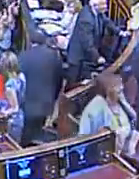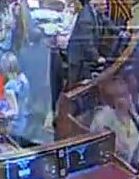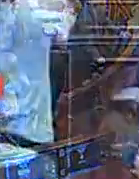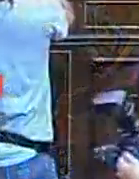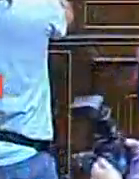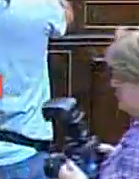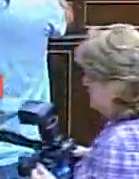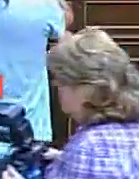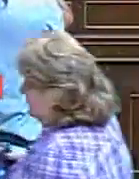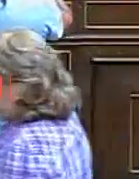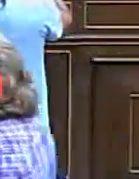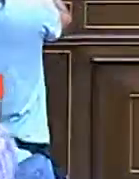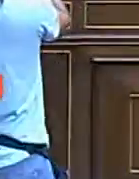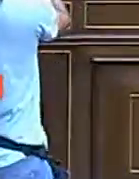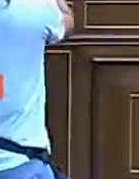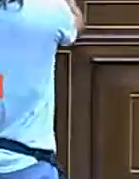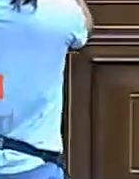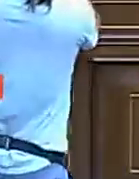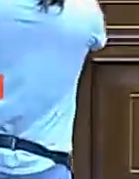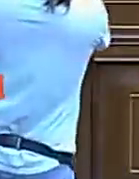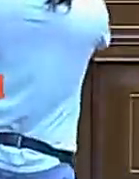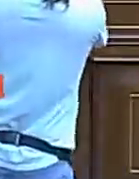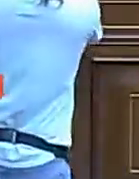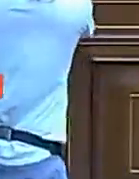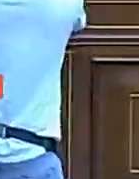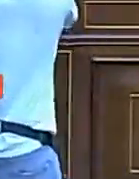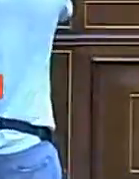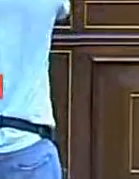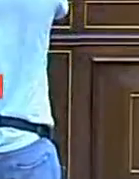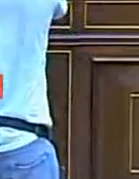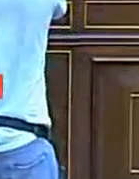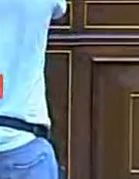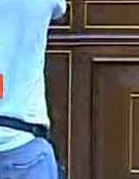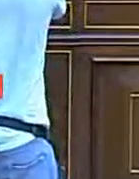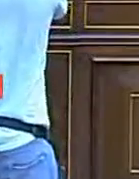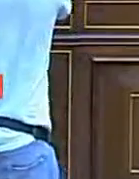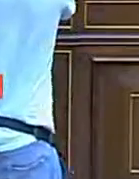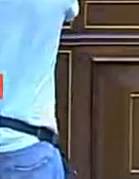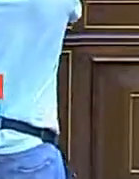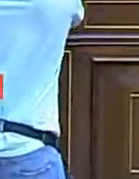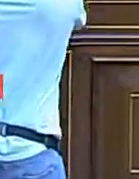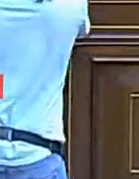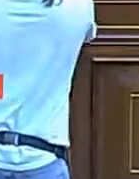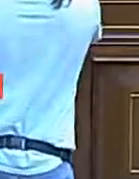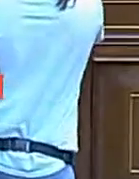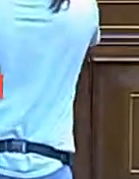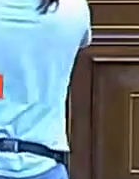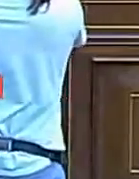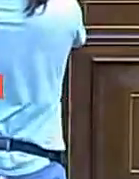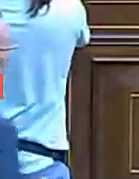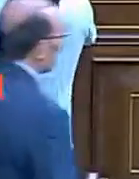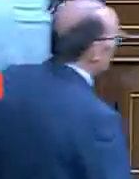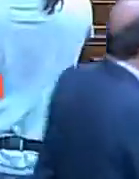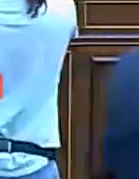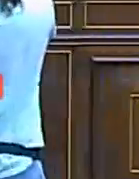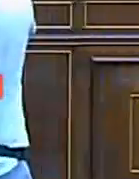hecho anuncios en su discurso, pero sí ha defendido las reformas que el Gobierno ha puesto en marcha y para las que ha pedido el apoyo de todos